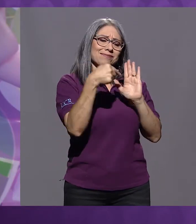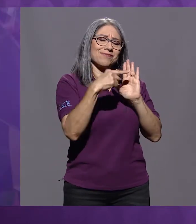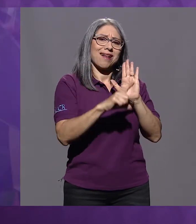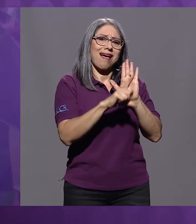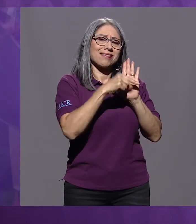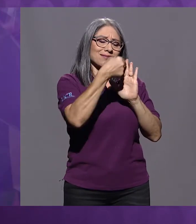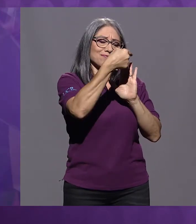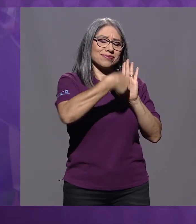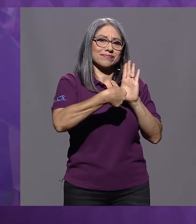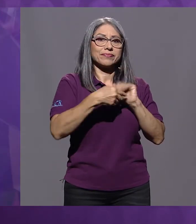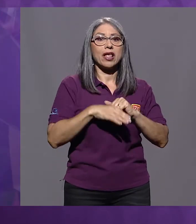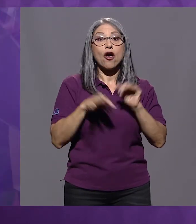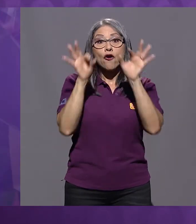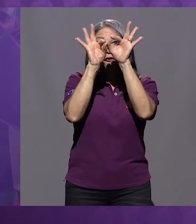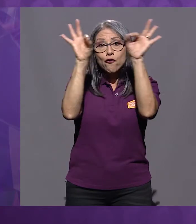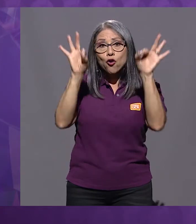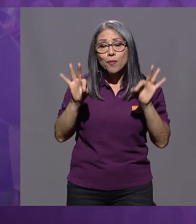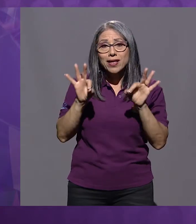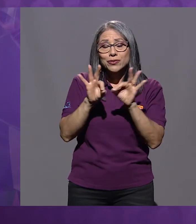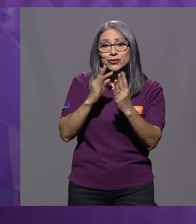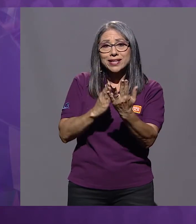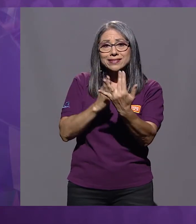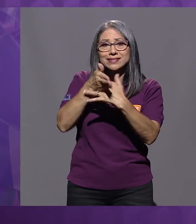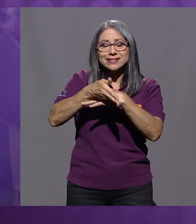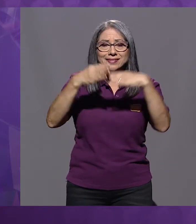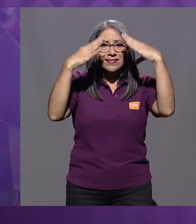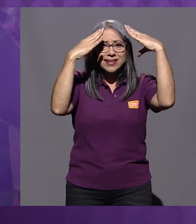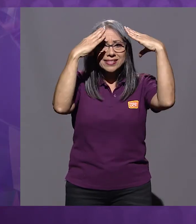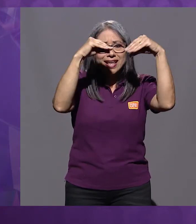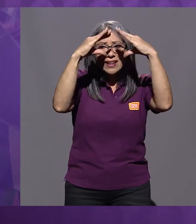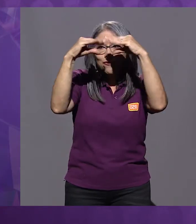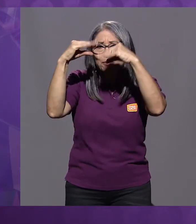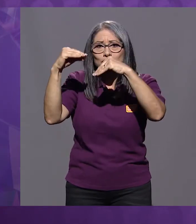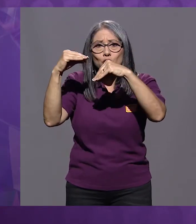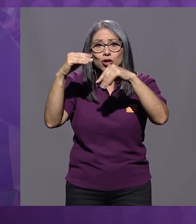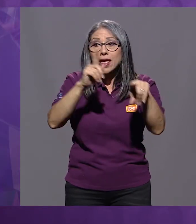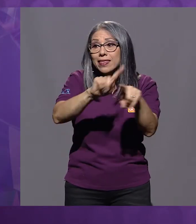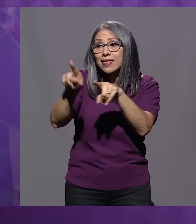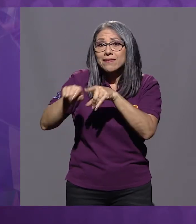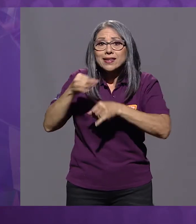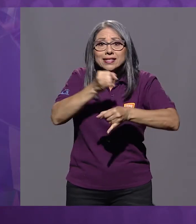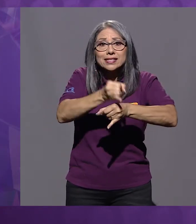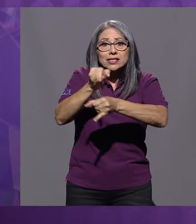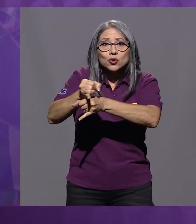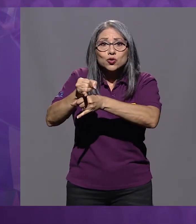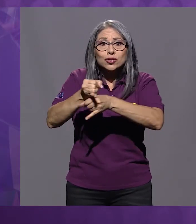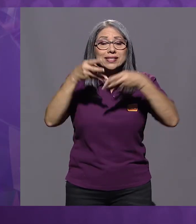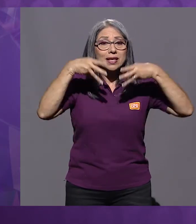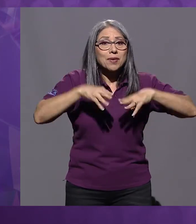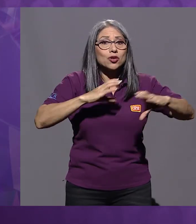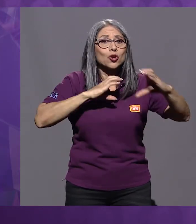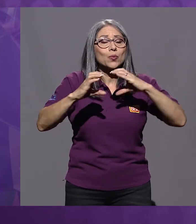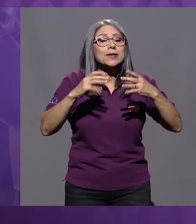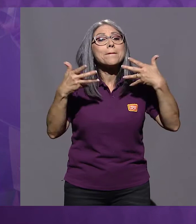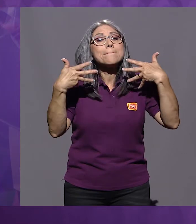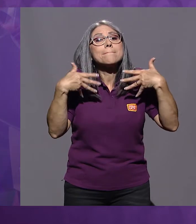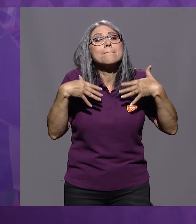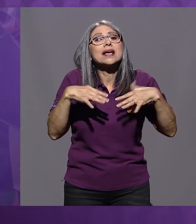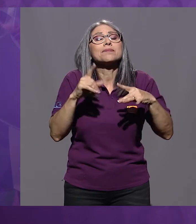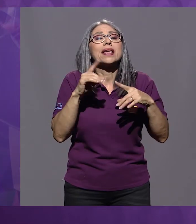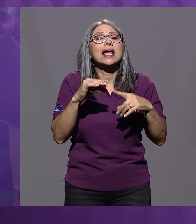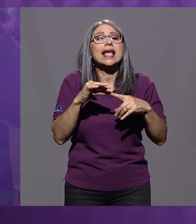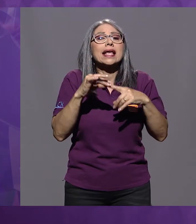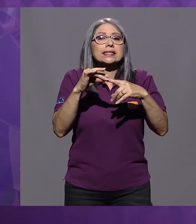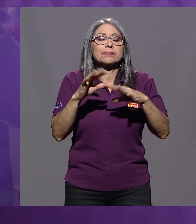papel. Los formatos accesibles en la información de las instituciones y de los medios de comunicación son más bien la excepción.